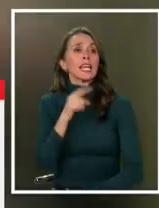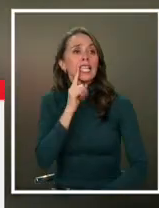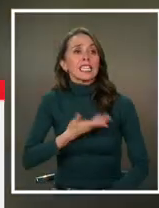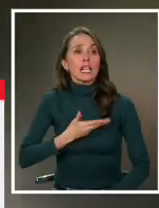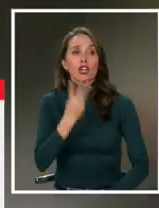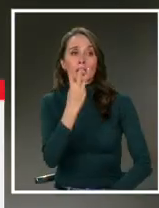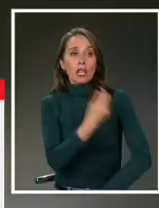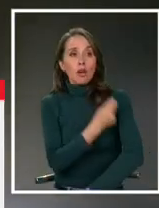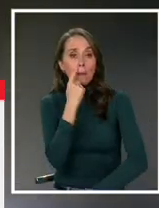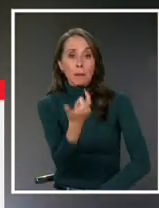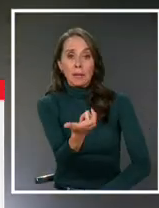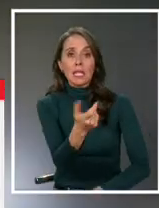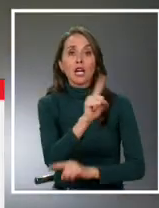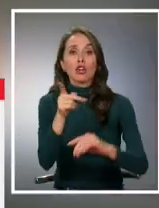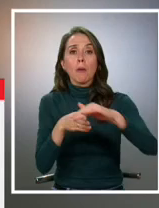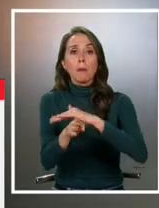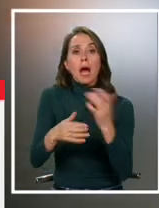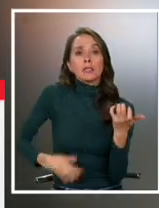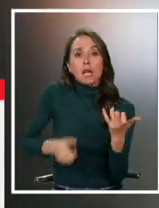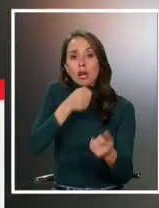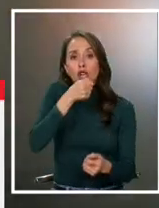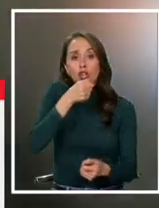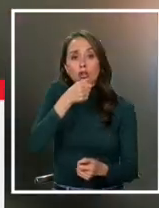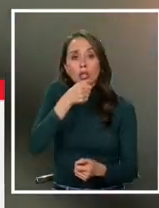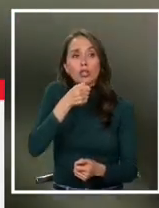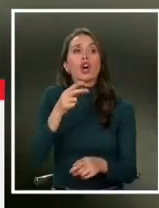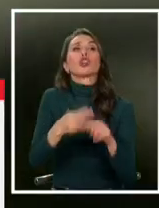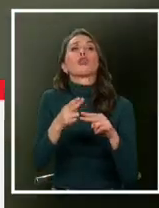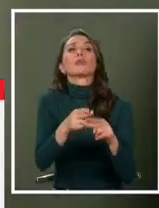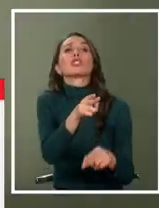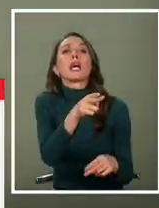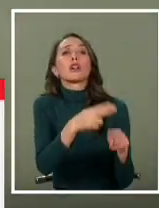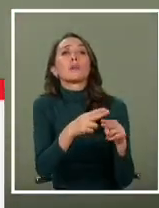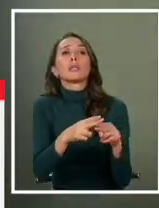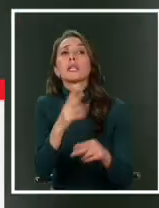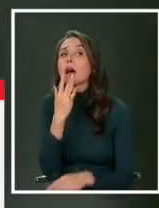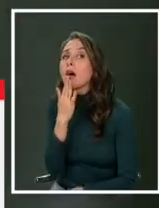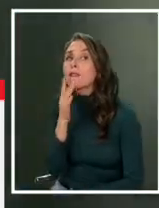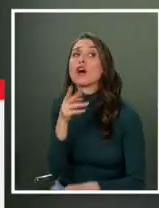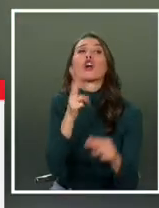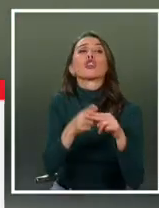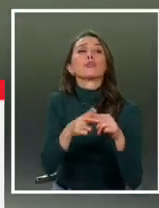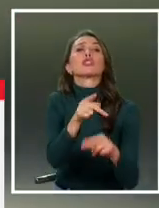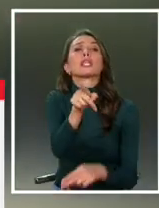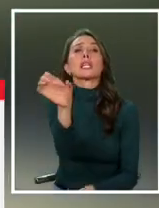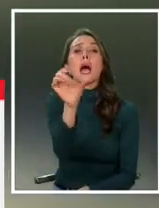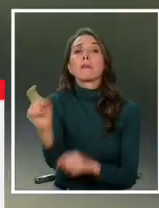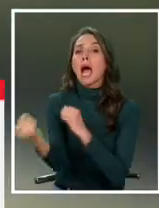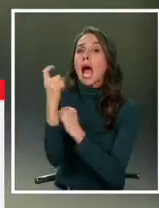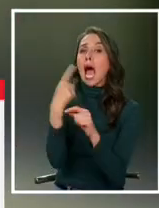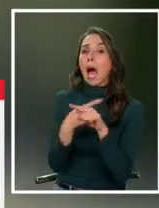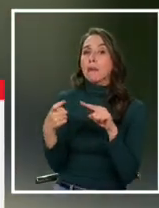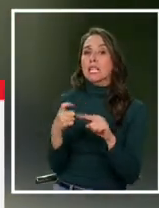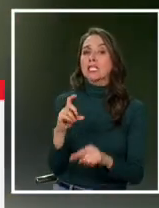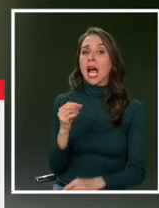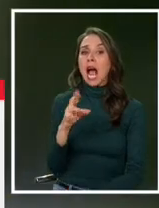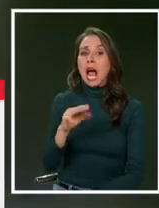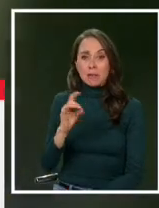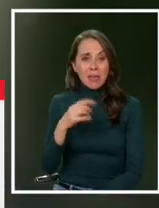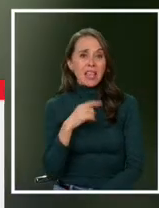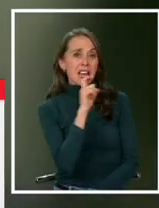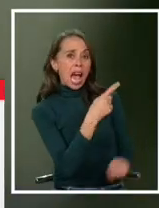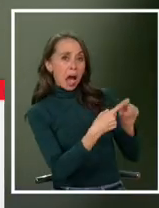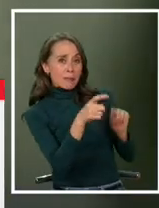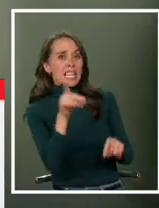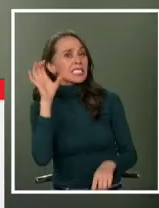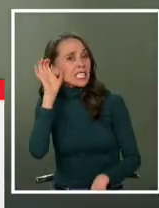tengo TR dosis mean pasar concierto cómo se llaman estamos recibiendo cómo se llaman amenazas por parte de car amenaza